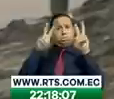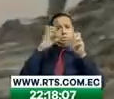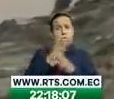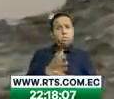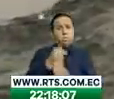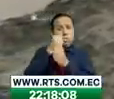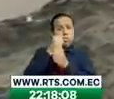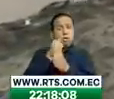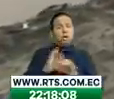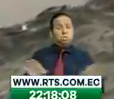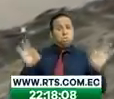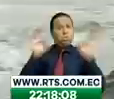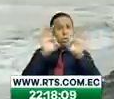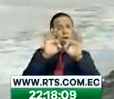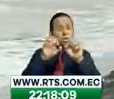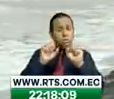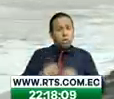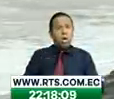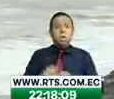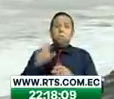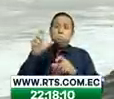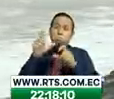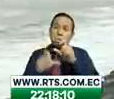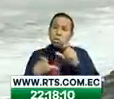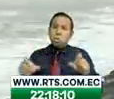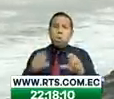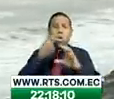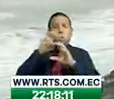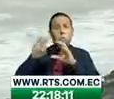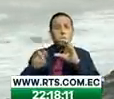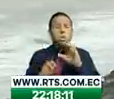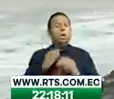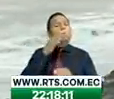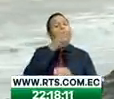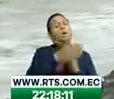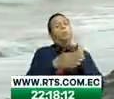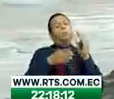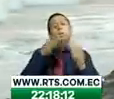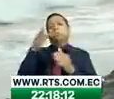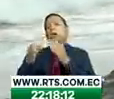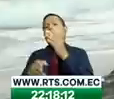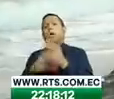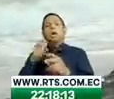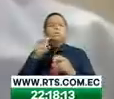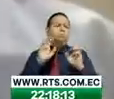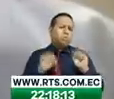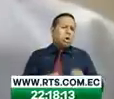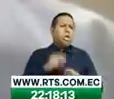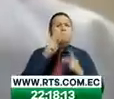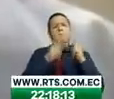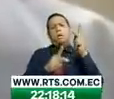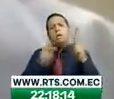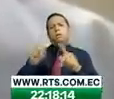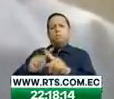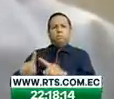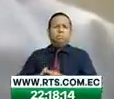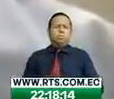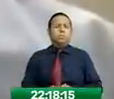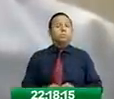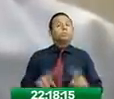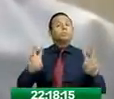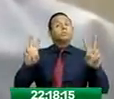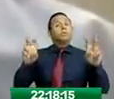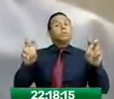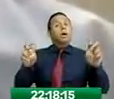es posible que los turistas visiten las distintas playas del país sin temor a contagiarse. El tema de zonificar las playas